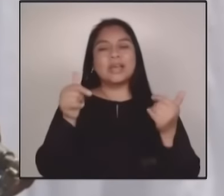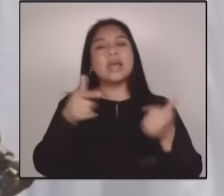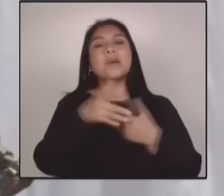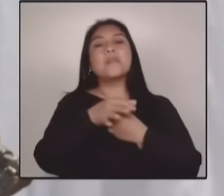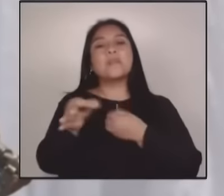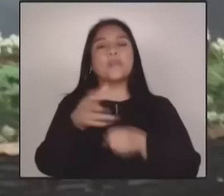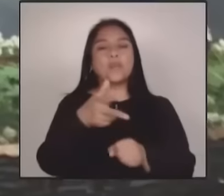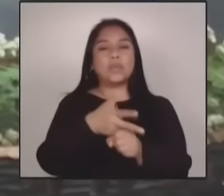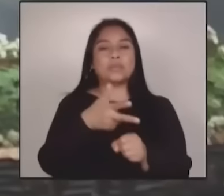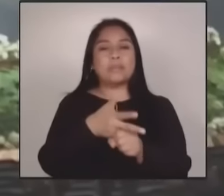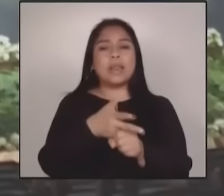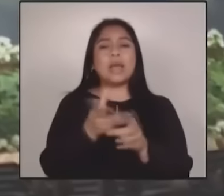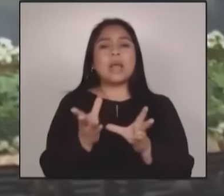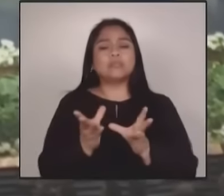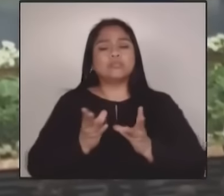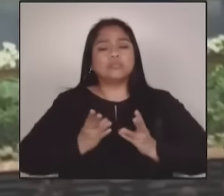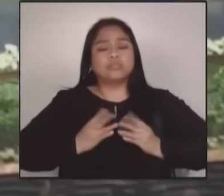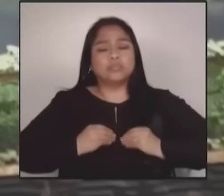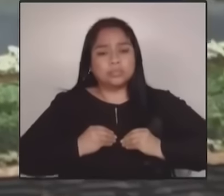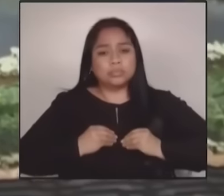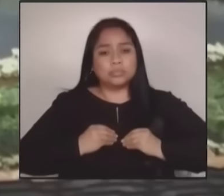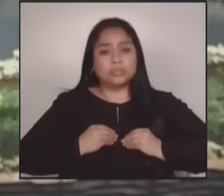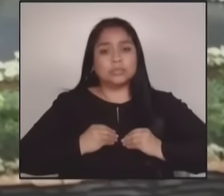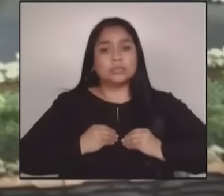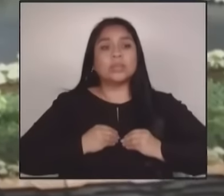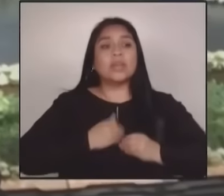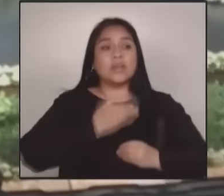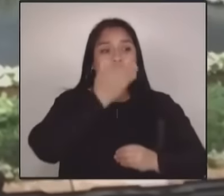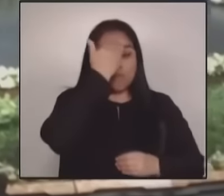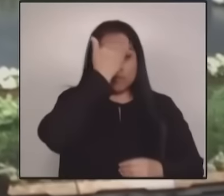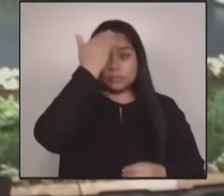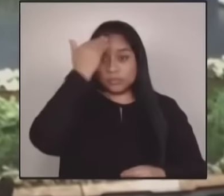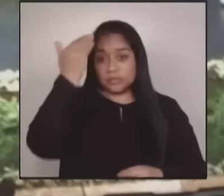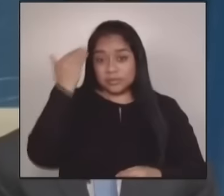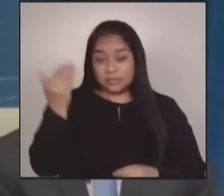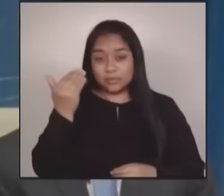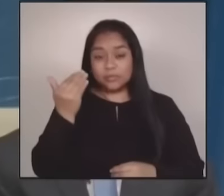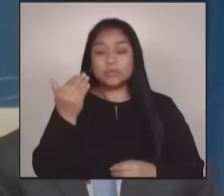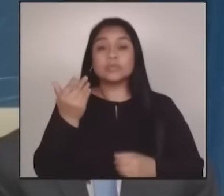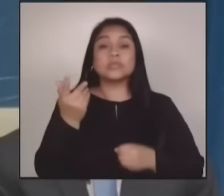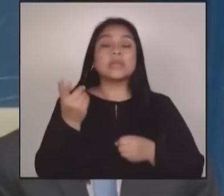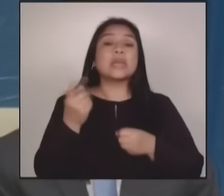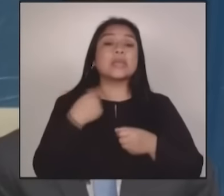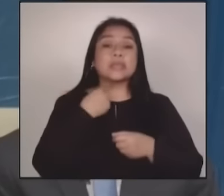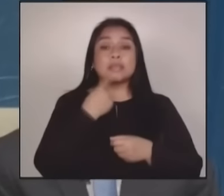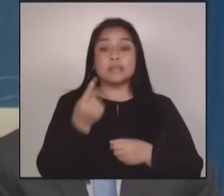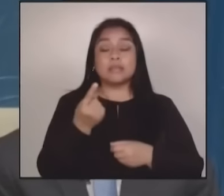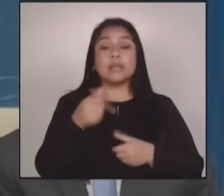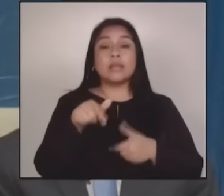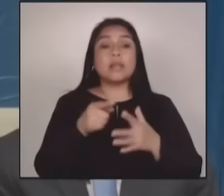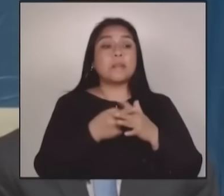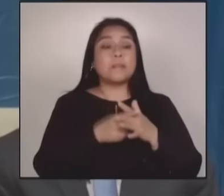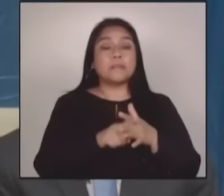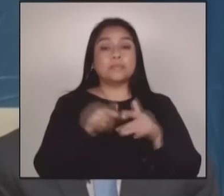Guatemala. Hago propios los vocativos del maestro de